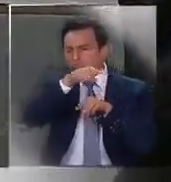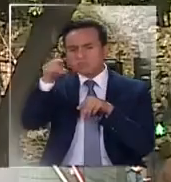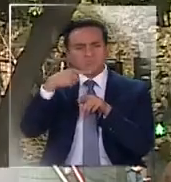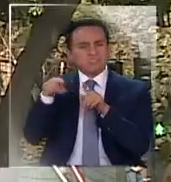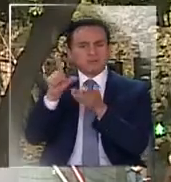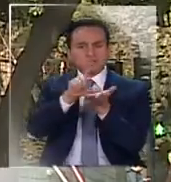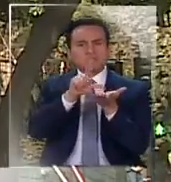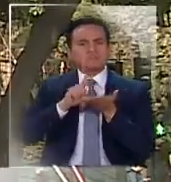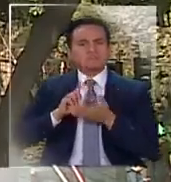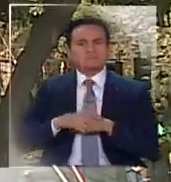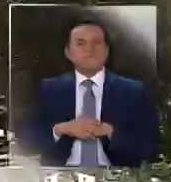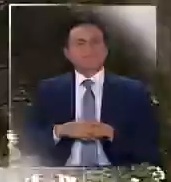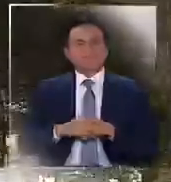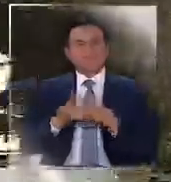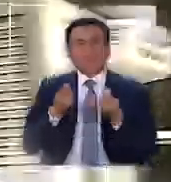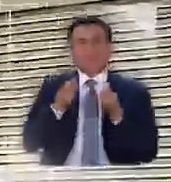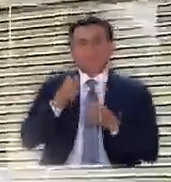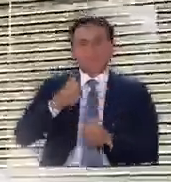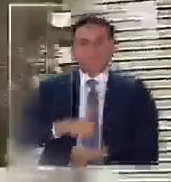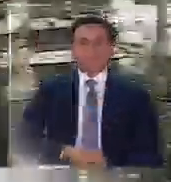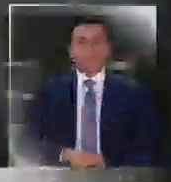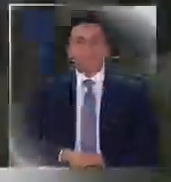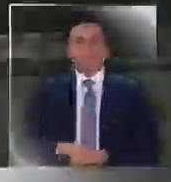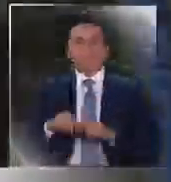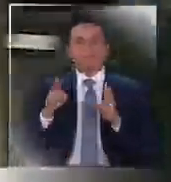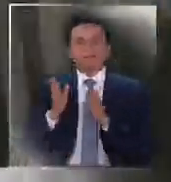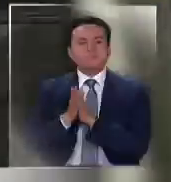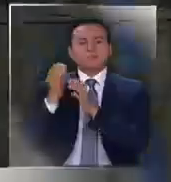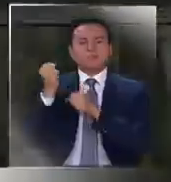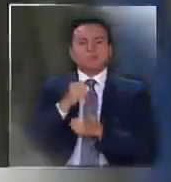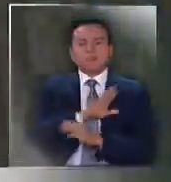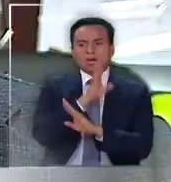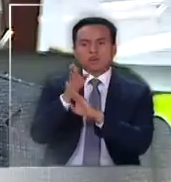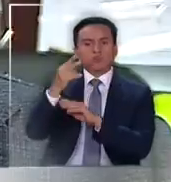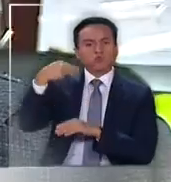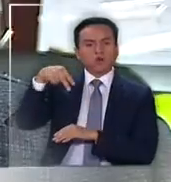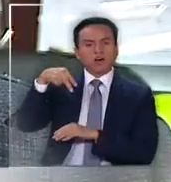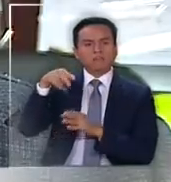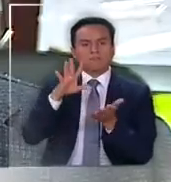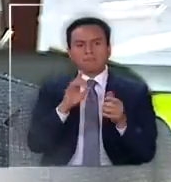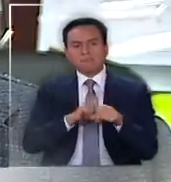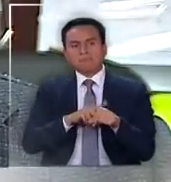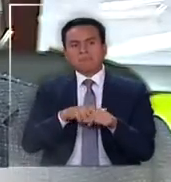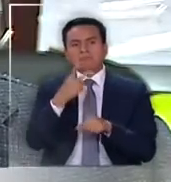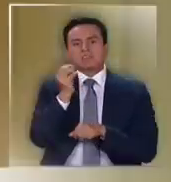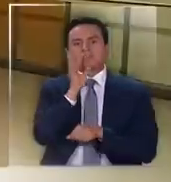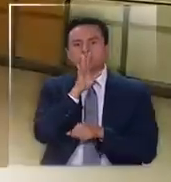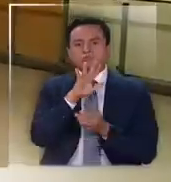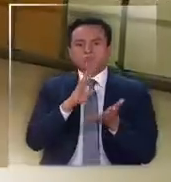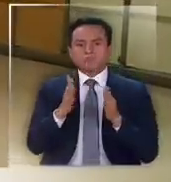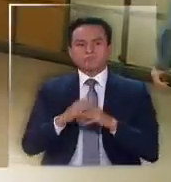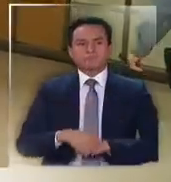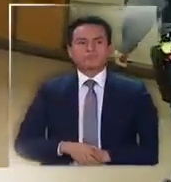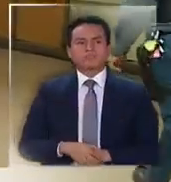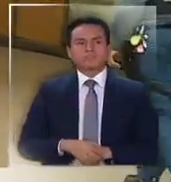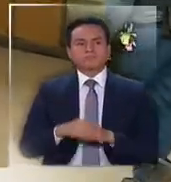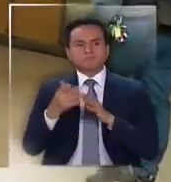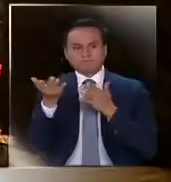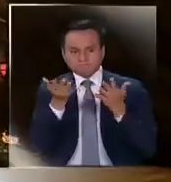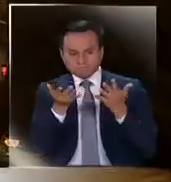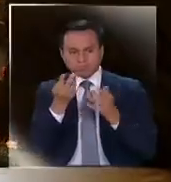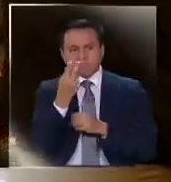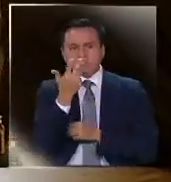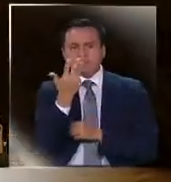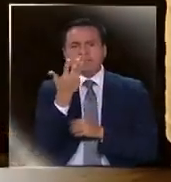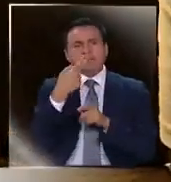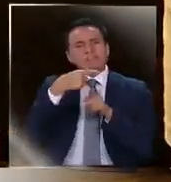diferentes partes, como bastante bueno. Llegar de San Miguel a Ñuñoa no debe demorar más de 20 minutos. La medición consideró